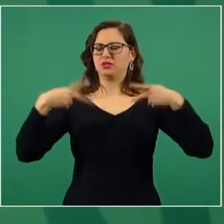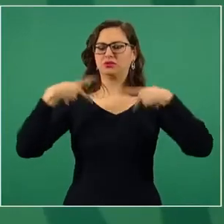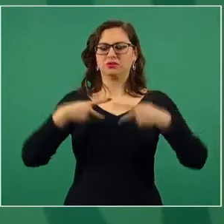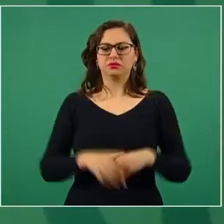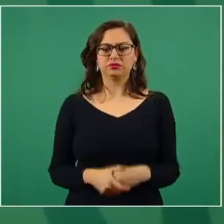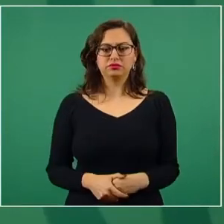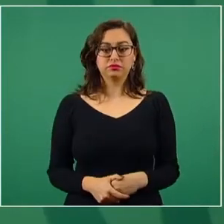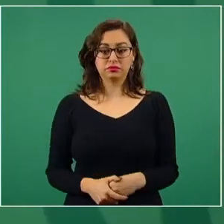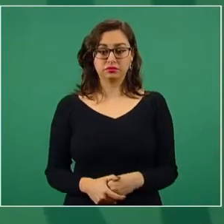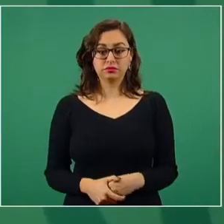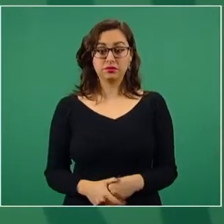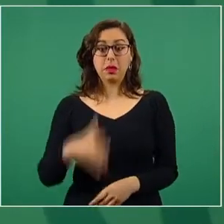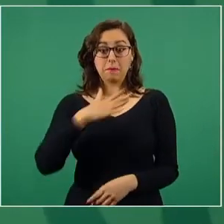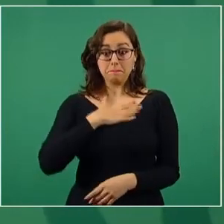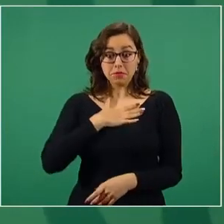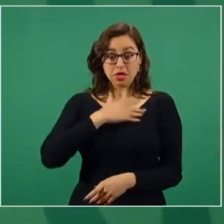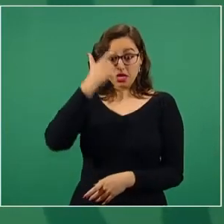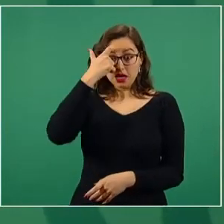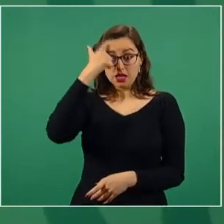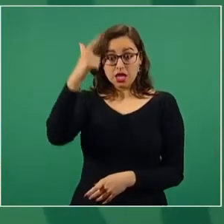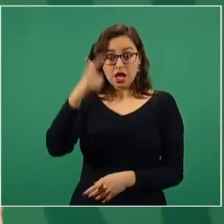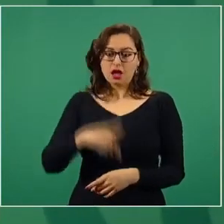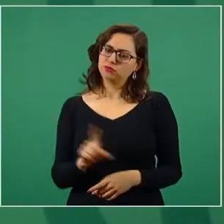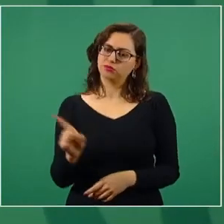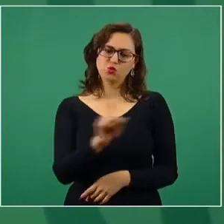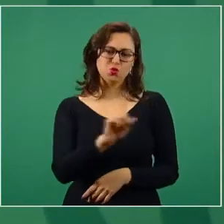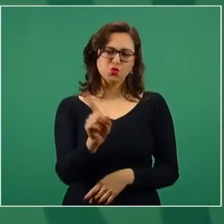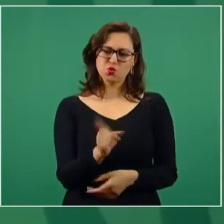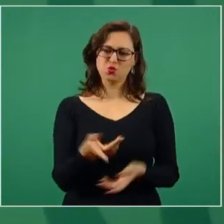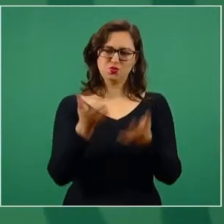existido aquí en Palacio, históricamente.